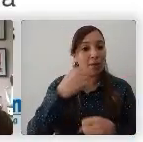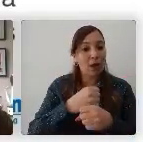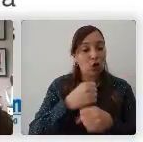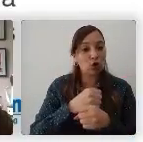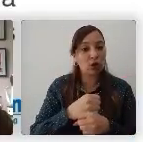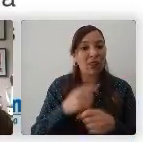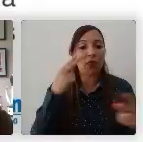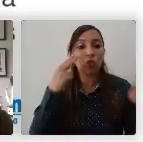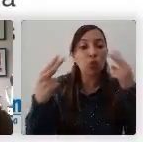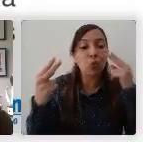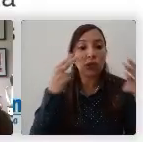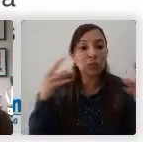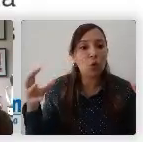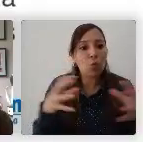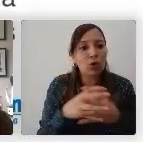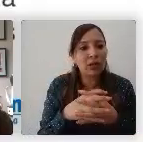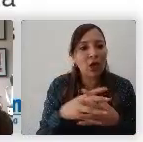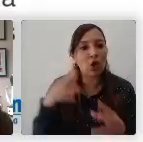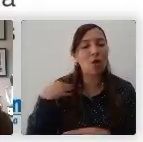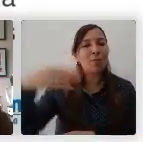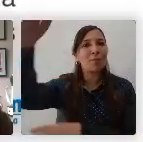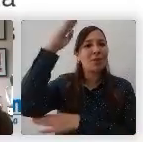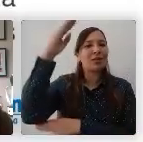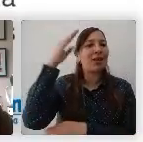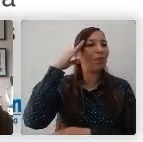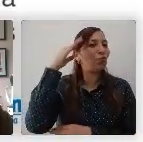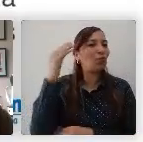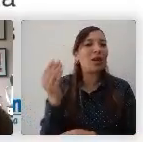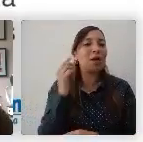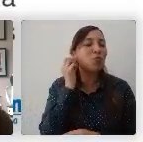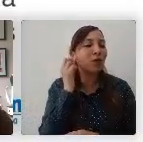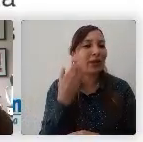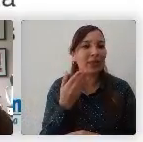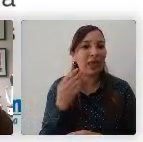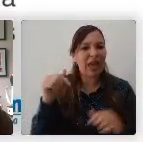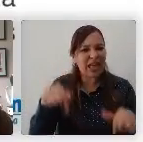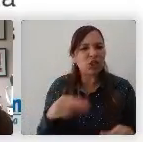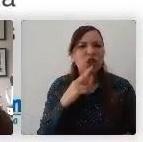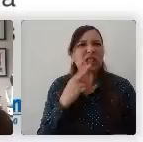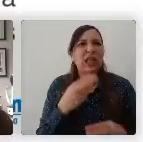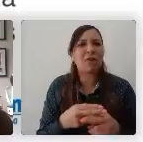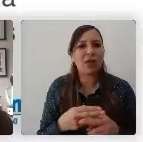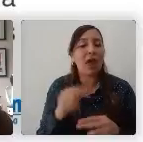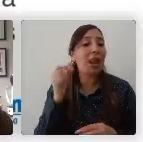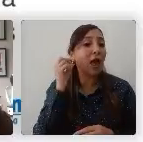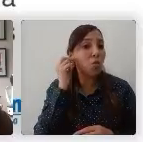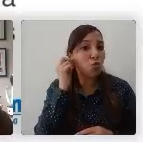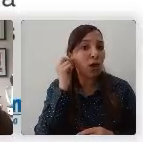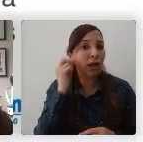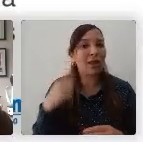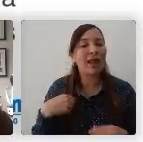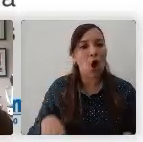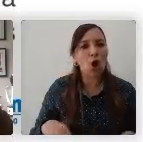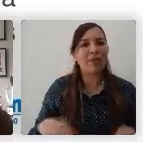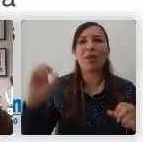son liderados por mujeres y usted es muy interesante porque está potenciando a las mujeres dentro de su círculo social